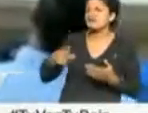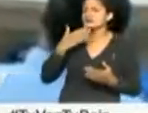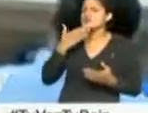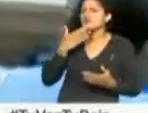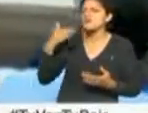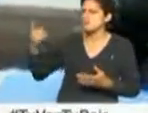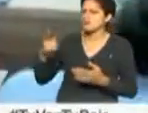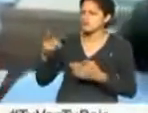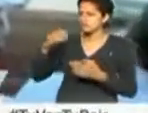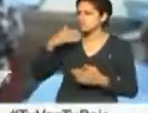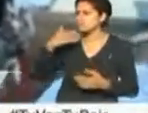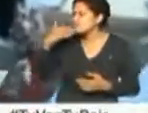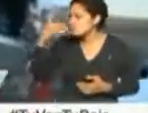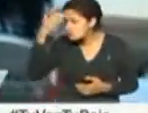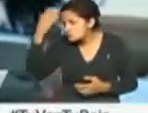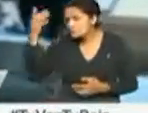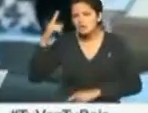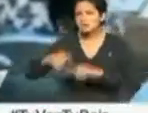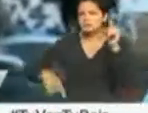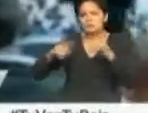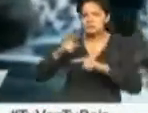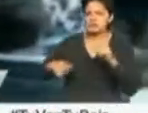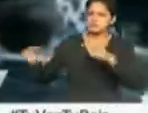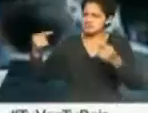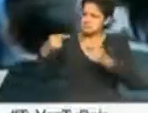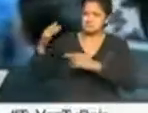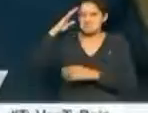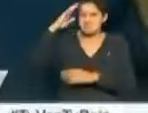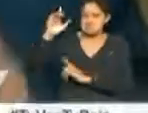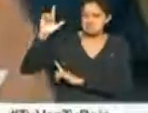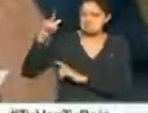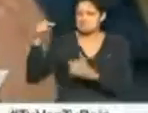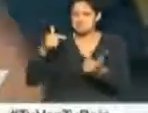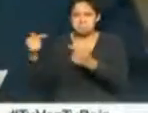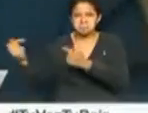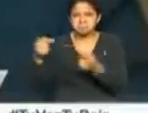los musulmanes para su acceso y las agresiones de policías y soldados.